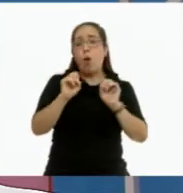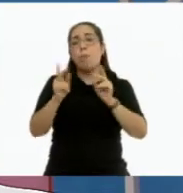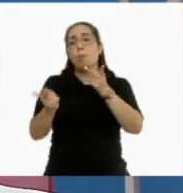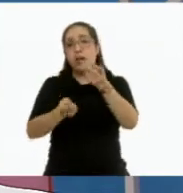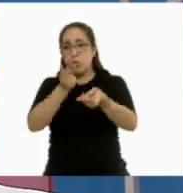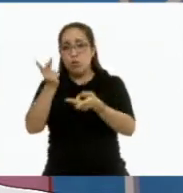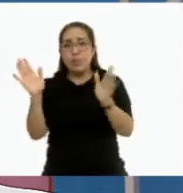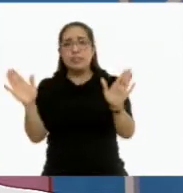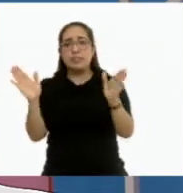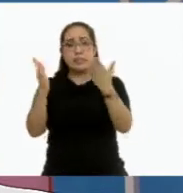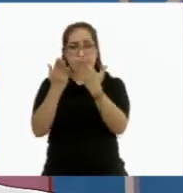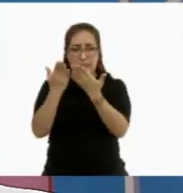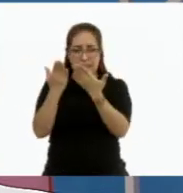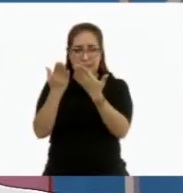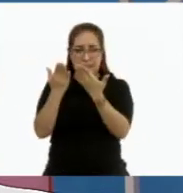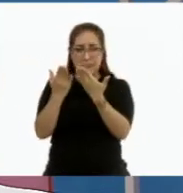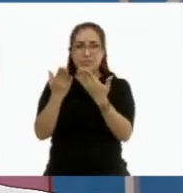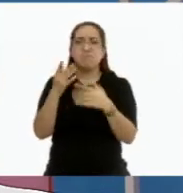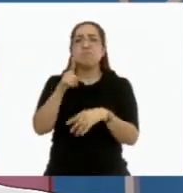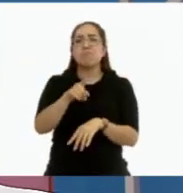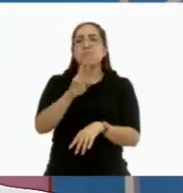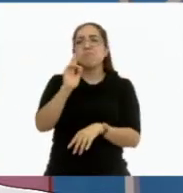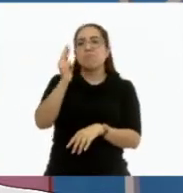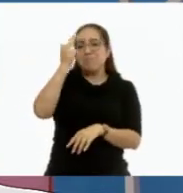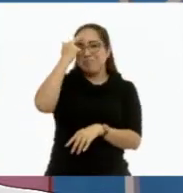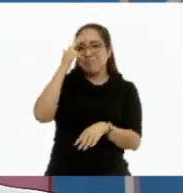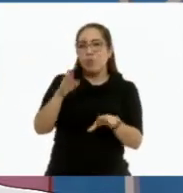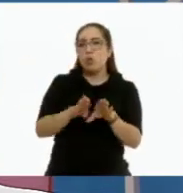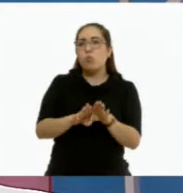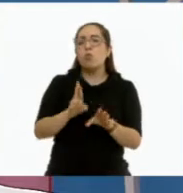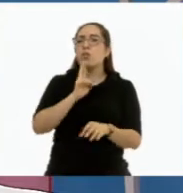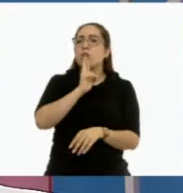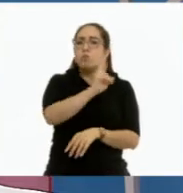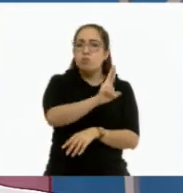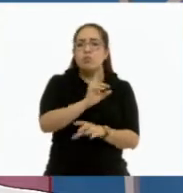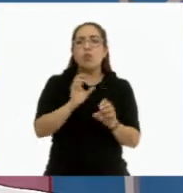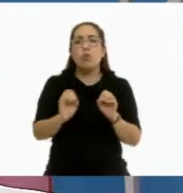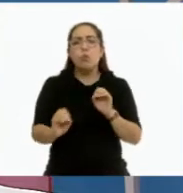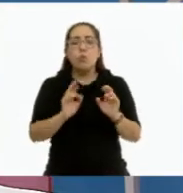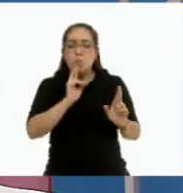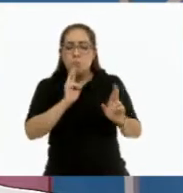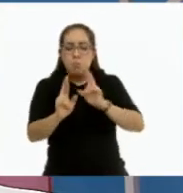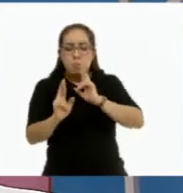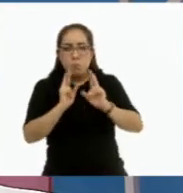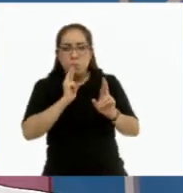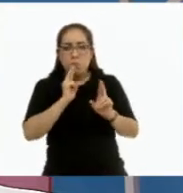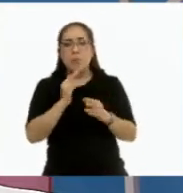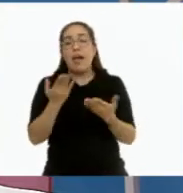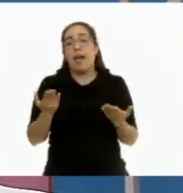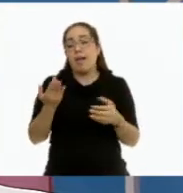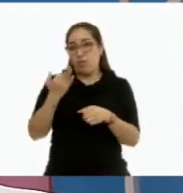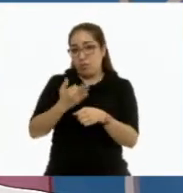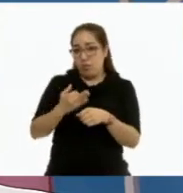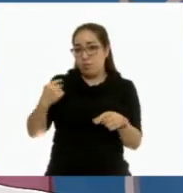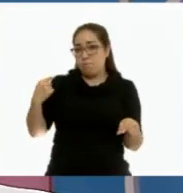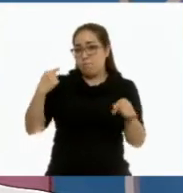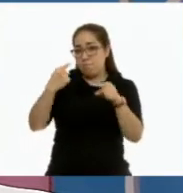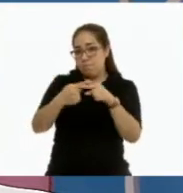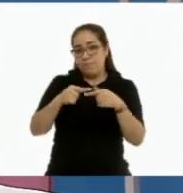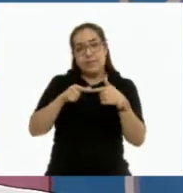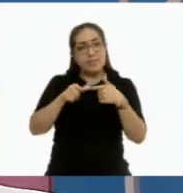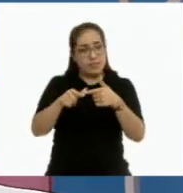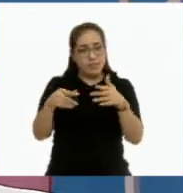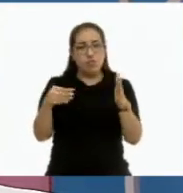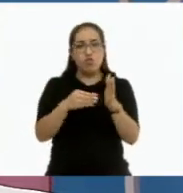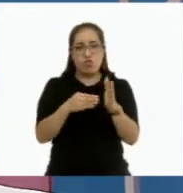cómo identificarlas, cómo contestarlas. Uh-huh. Entonces, en esta sesión, pues seguimos aportando para ese tema